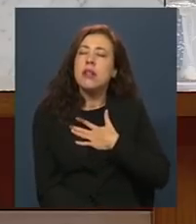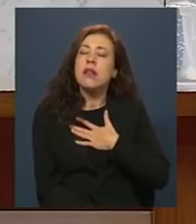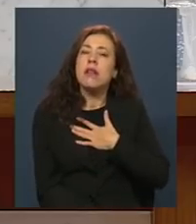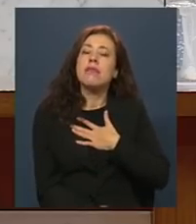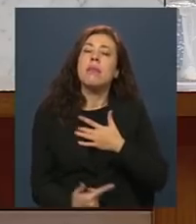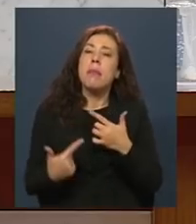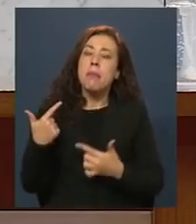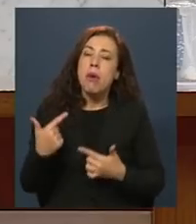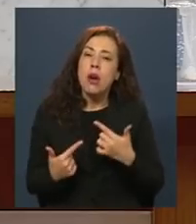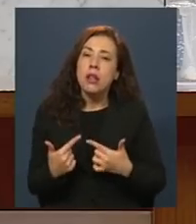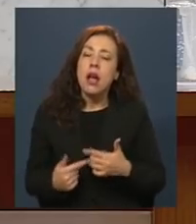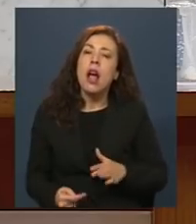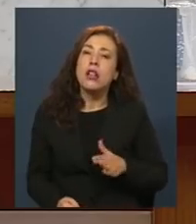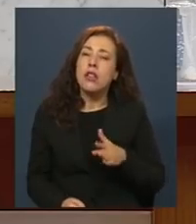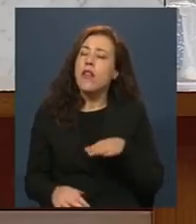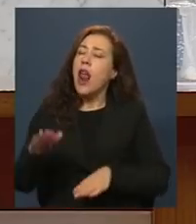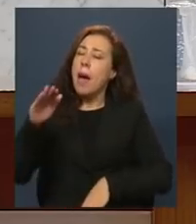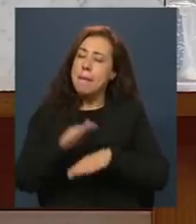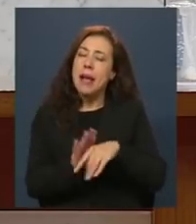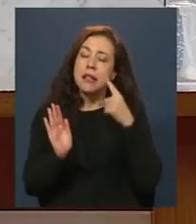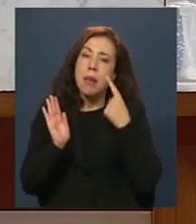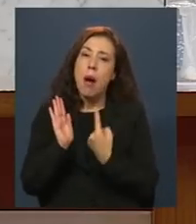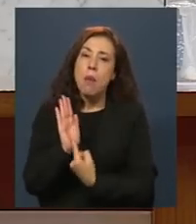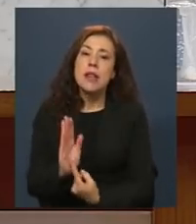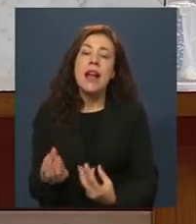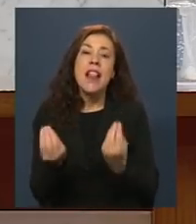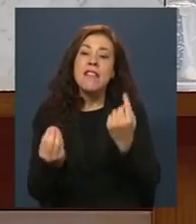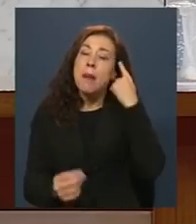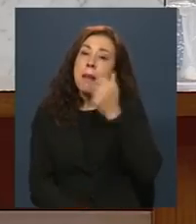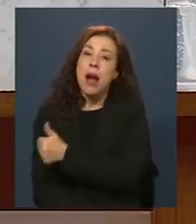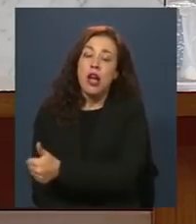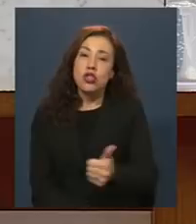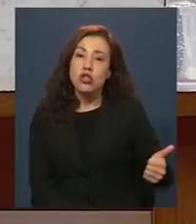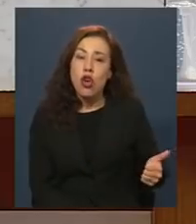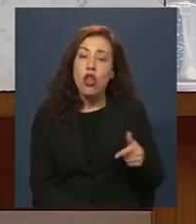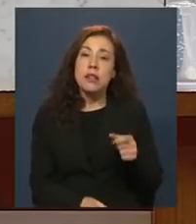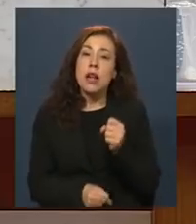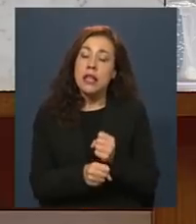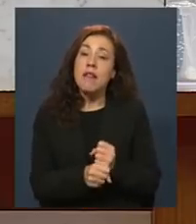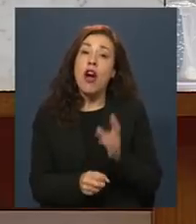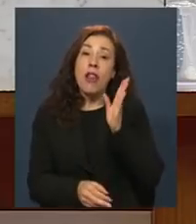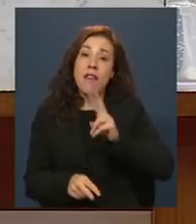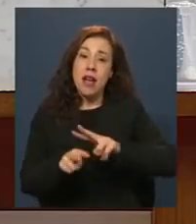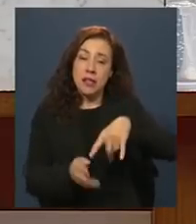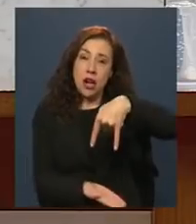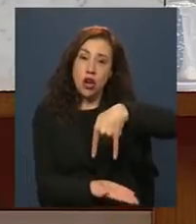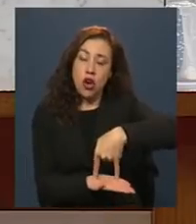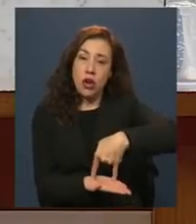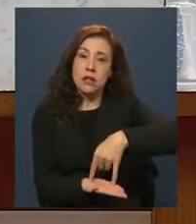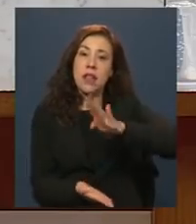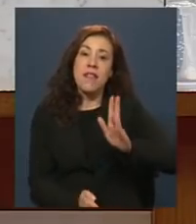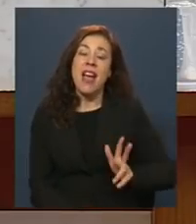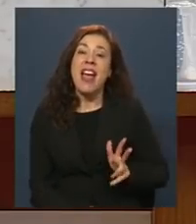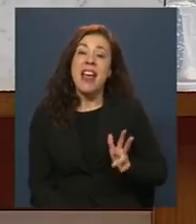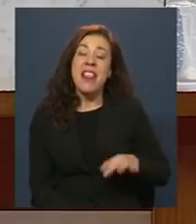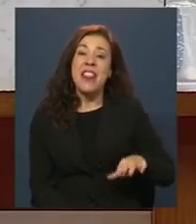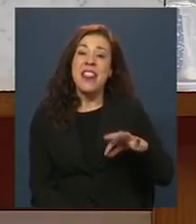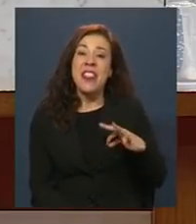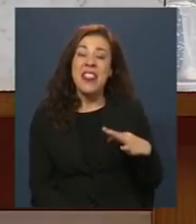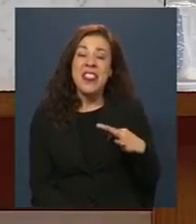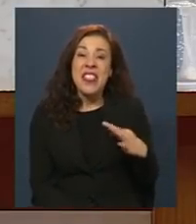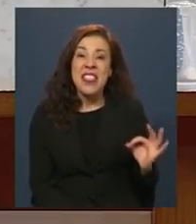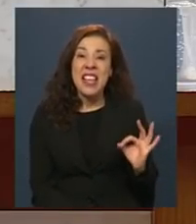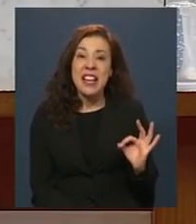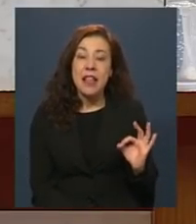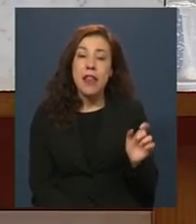política aún es la máxima expresión del bien común y que esta es la función del Congreso, poner la dignidad de las personas en el